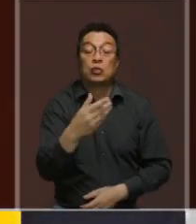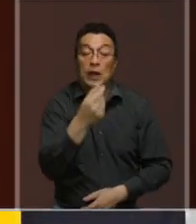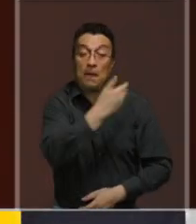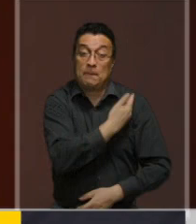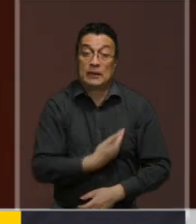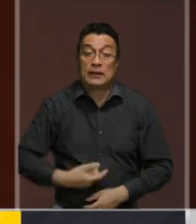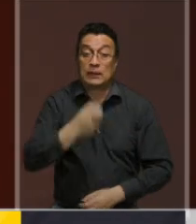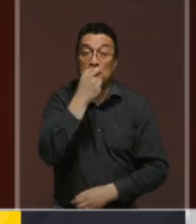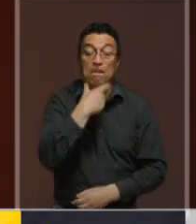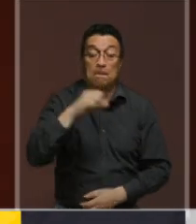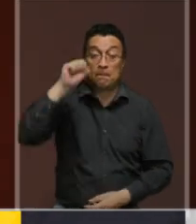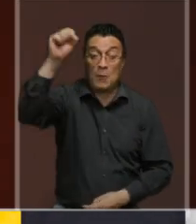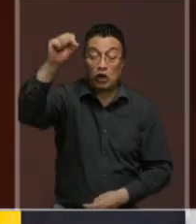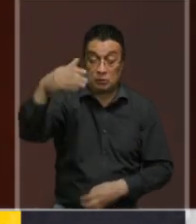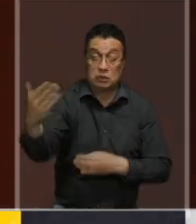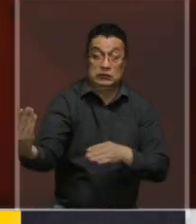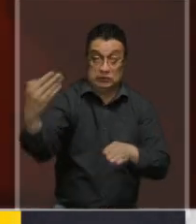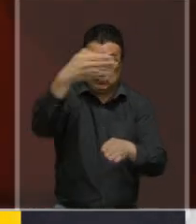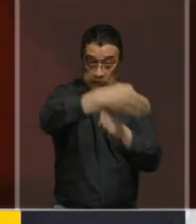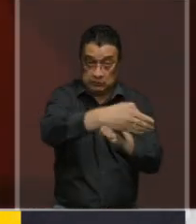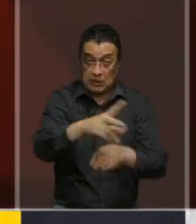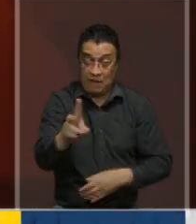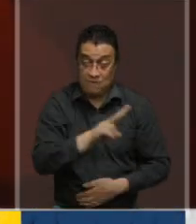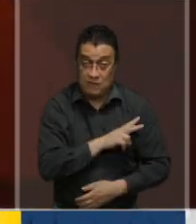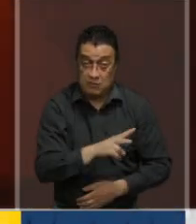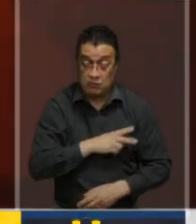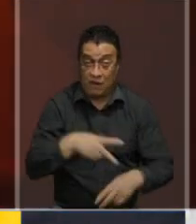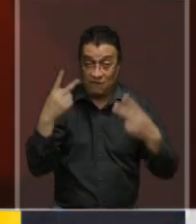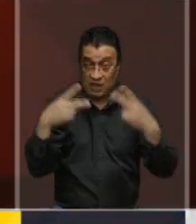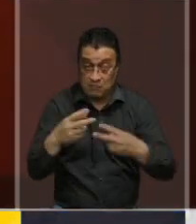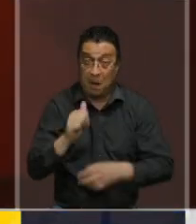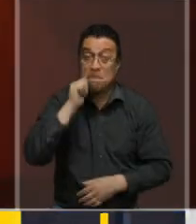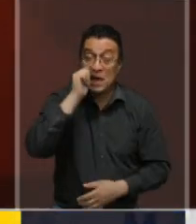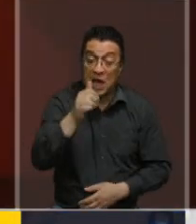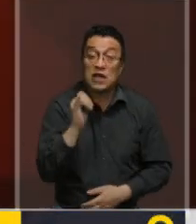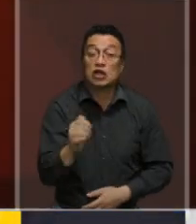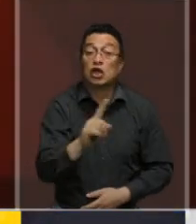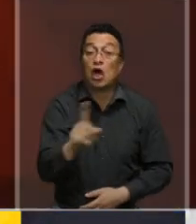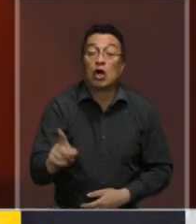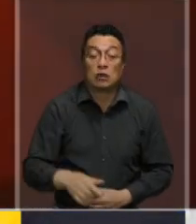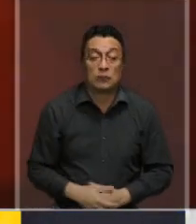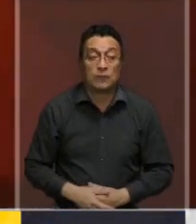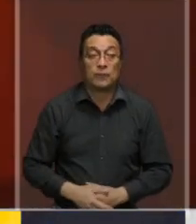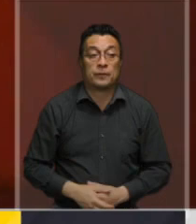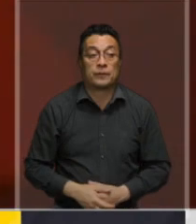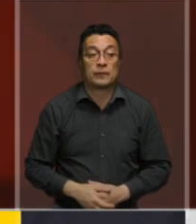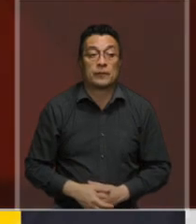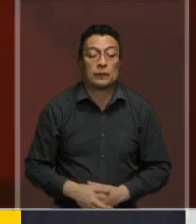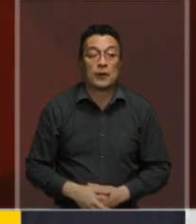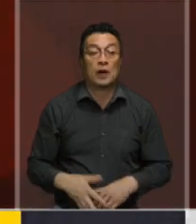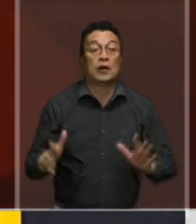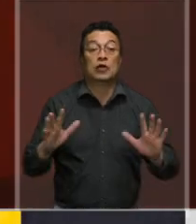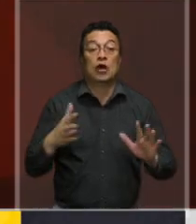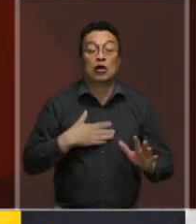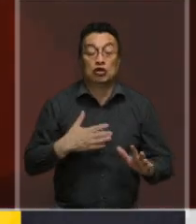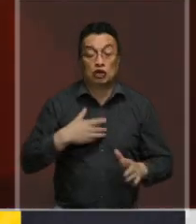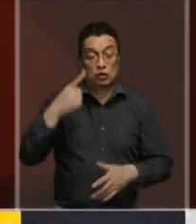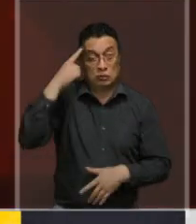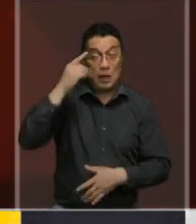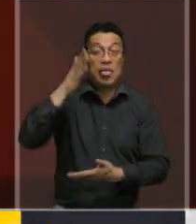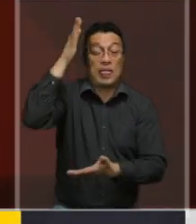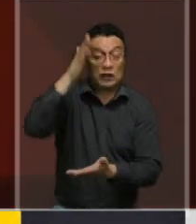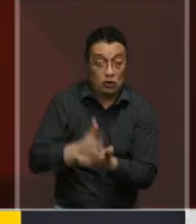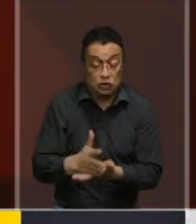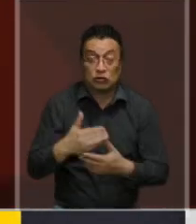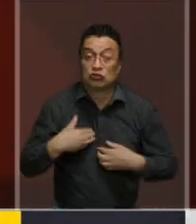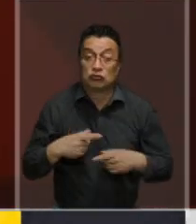trasladar hasta la región de Valparaíso, hasta Viña del Mar, específicamente mañana. Esa no es una decisión que esté tomada, obviamente, si es